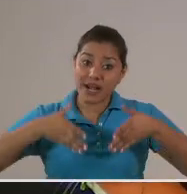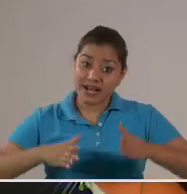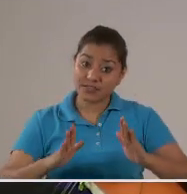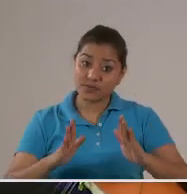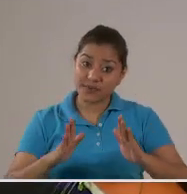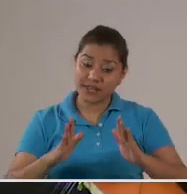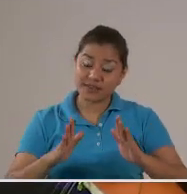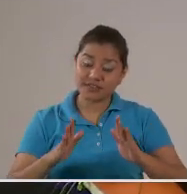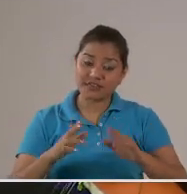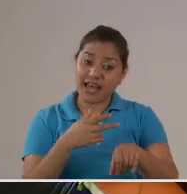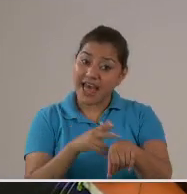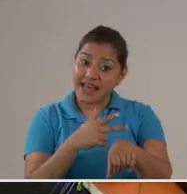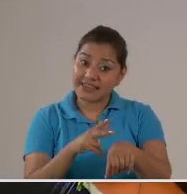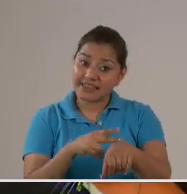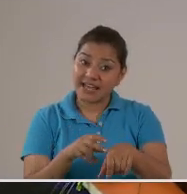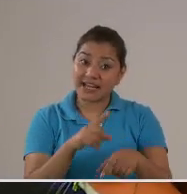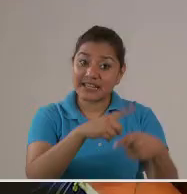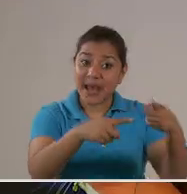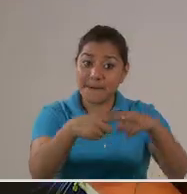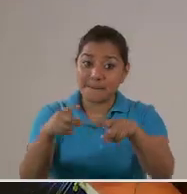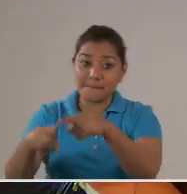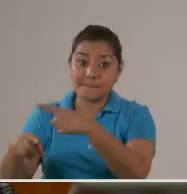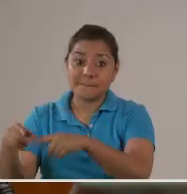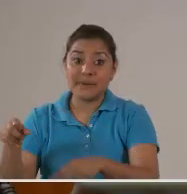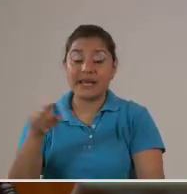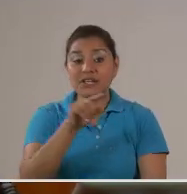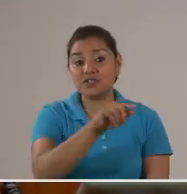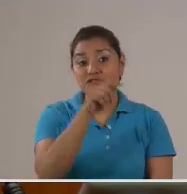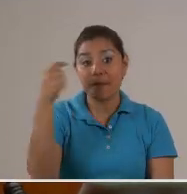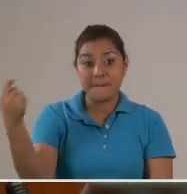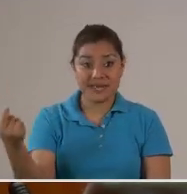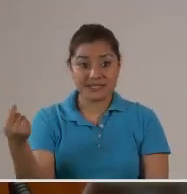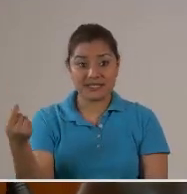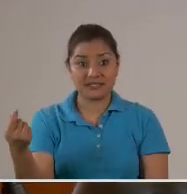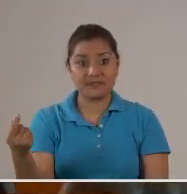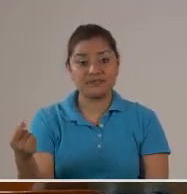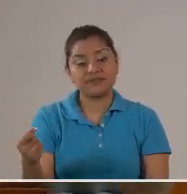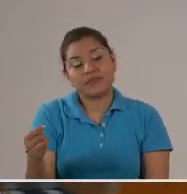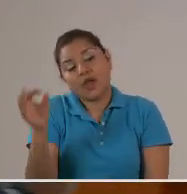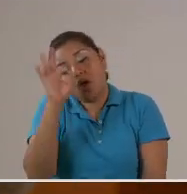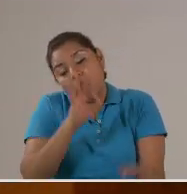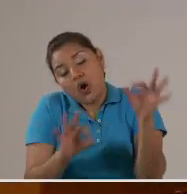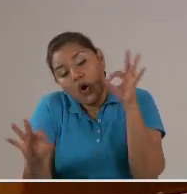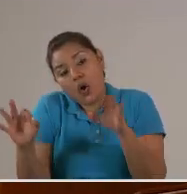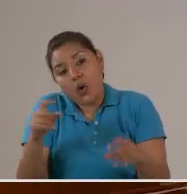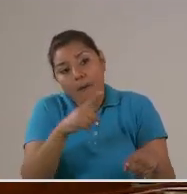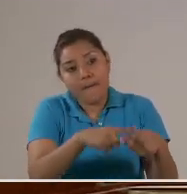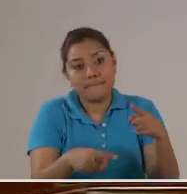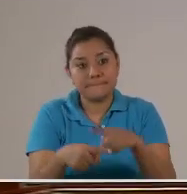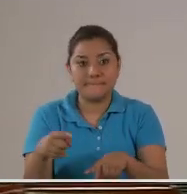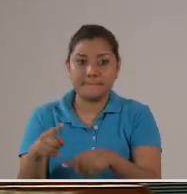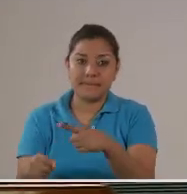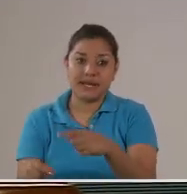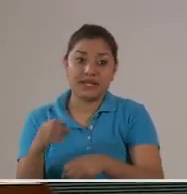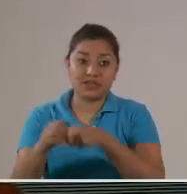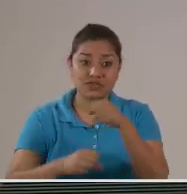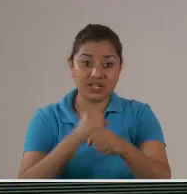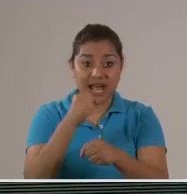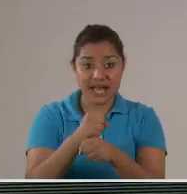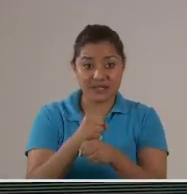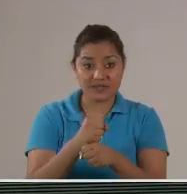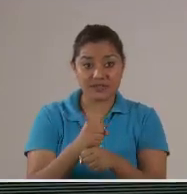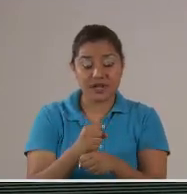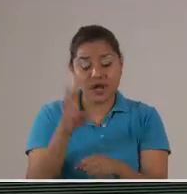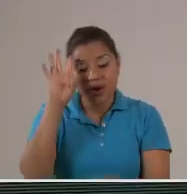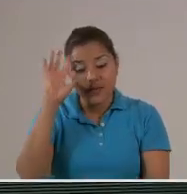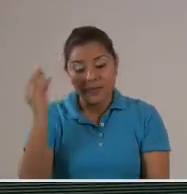varios meses en este caso podría tardar varios años pero pero ya empezó a menguar aquella